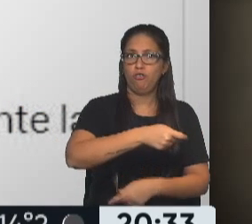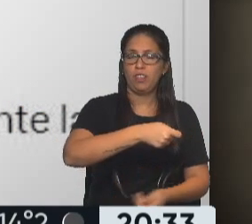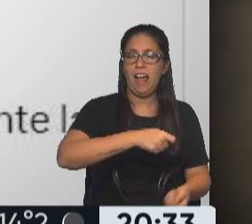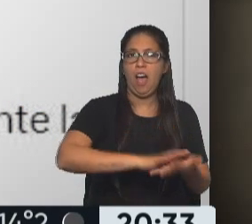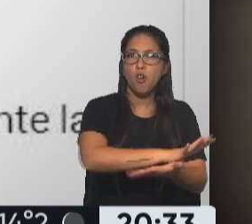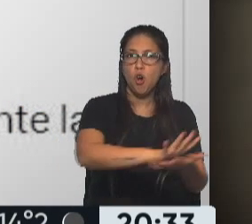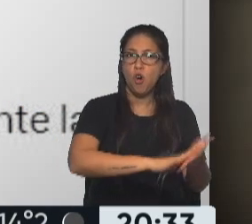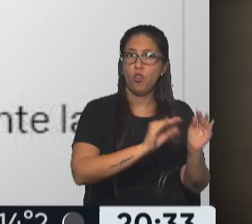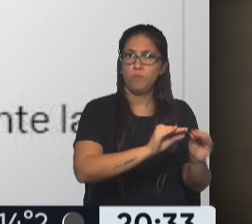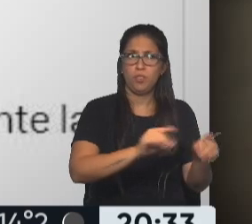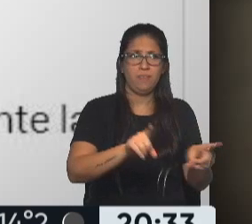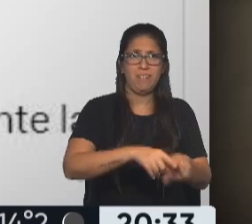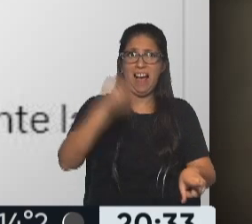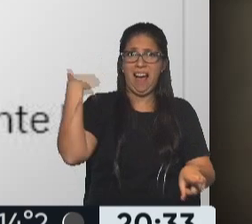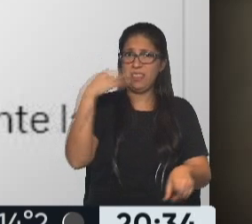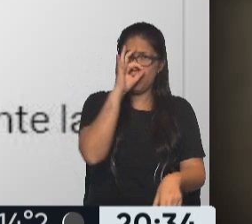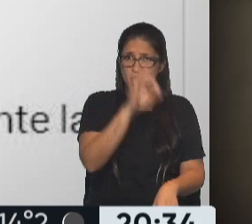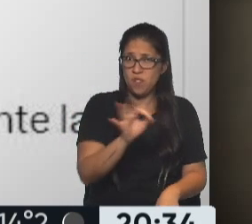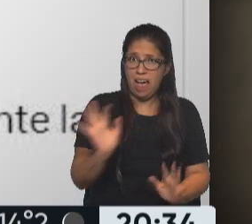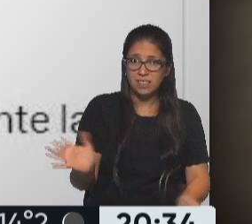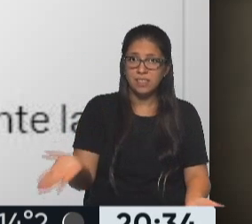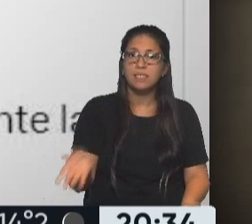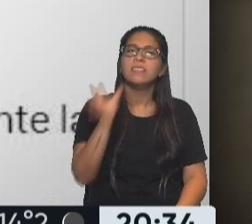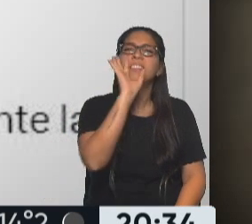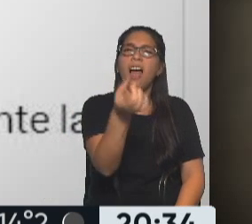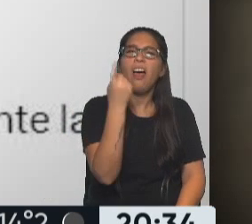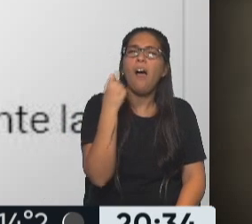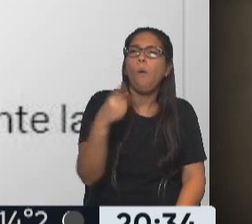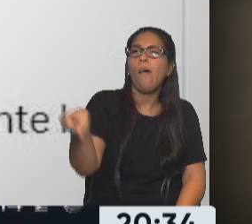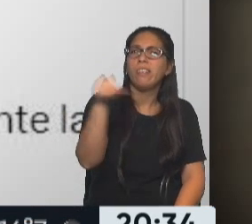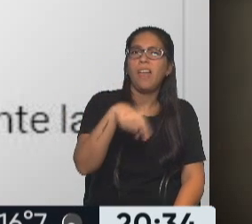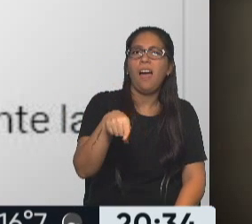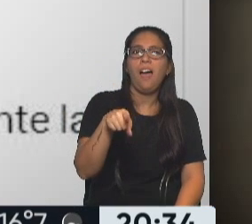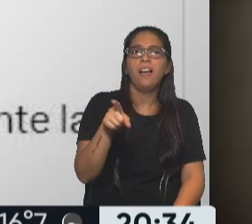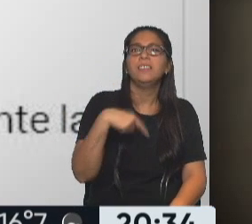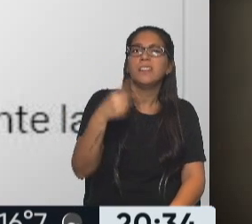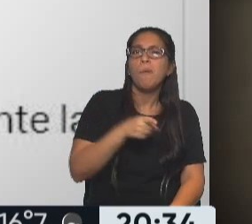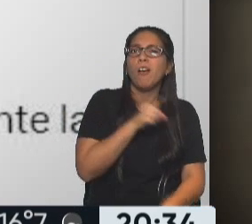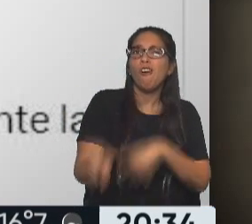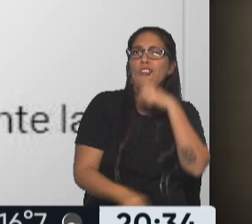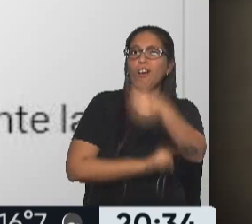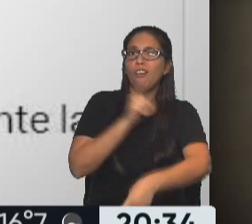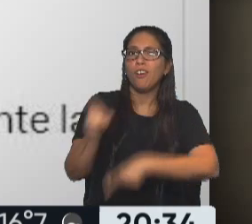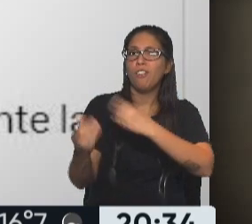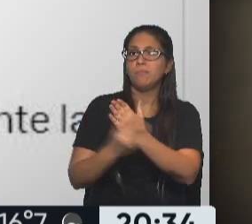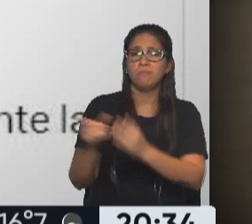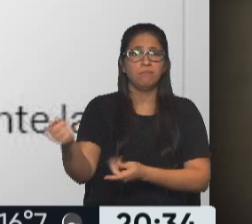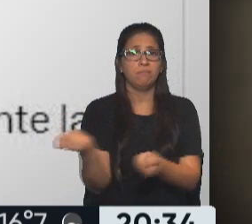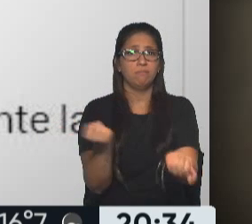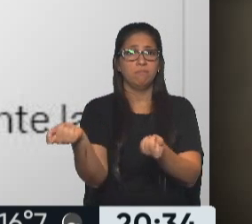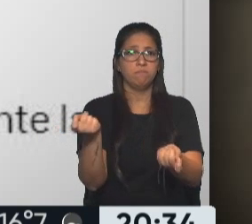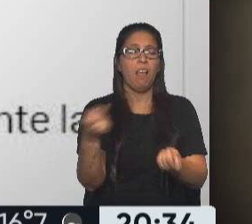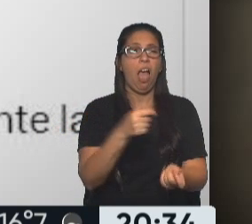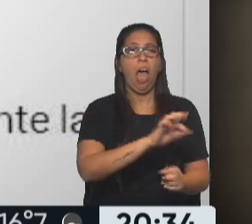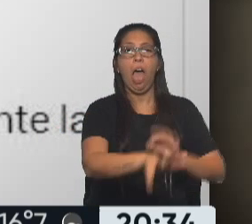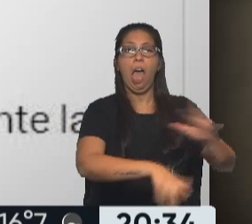se había visto en la historia. ¿Se dan cuenta por qué todo el tiempo operan a la ministra? Mientras gestiona, termina con los